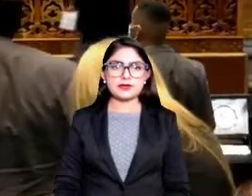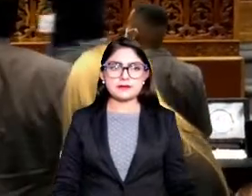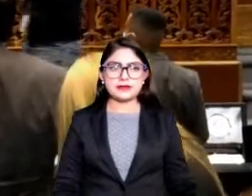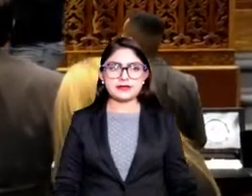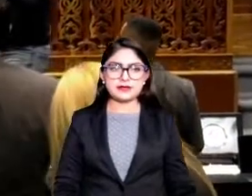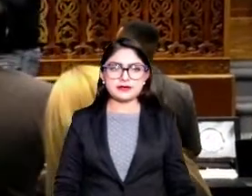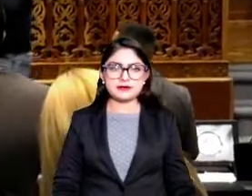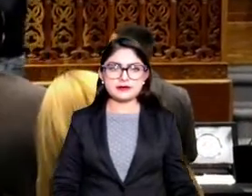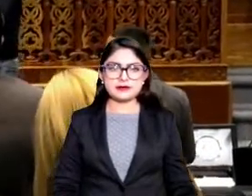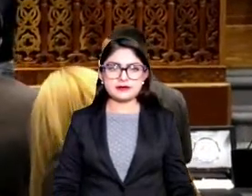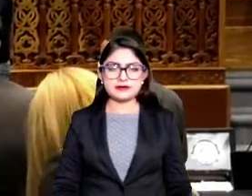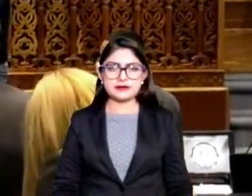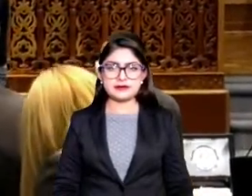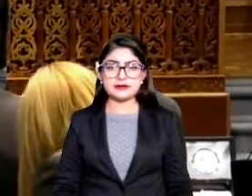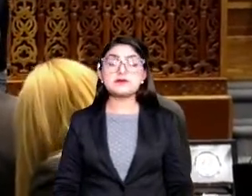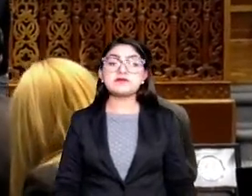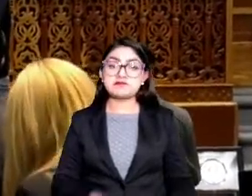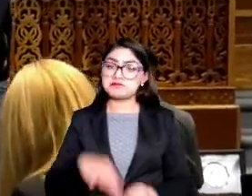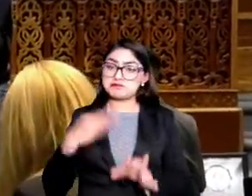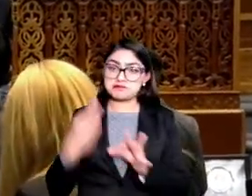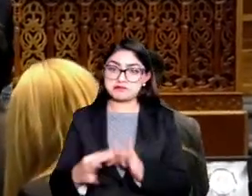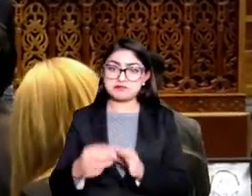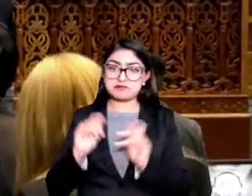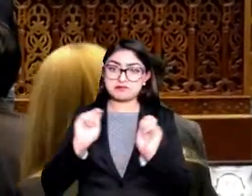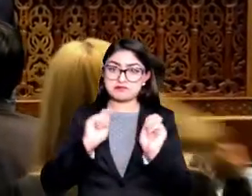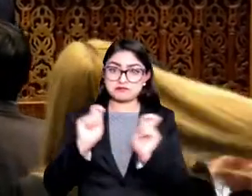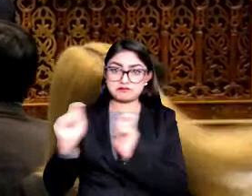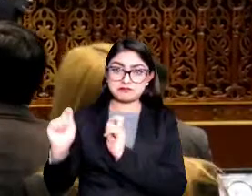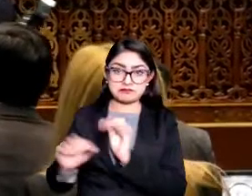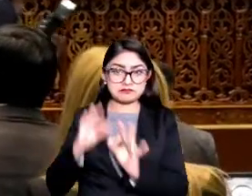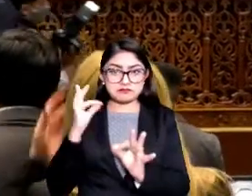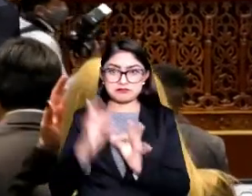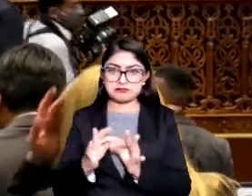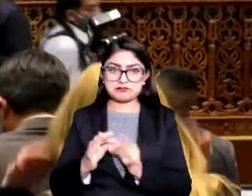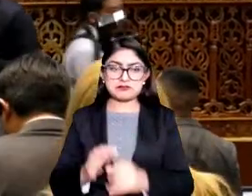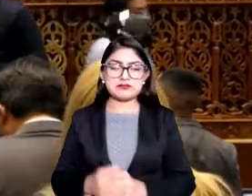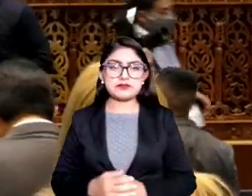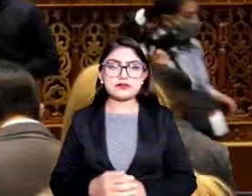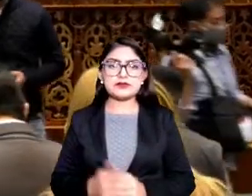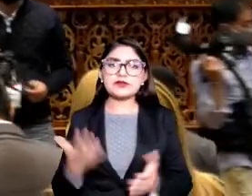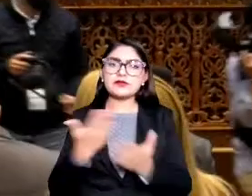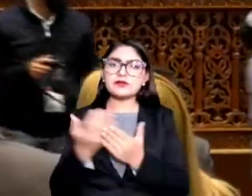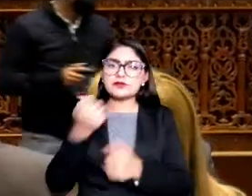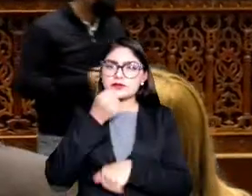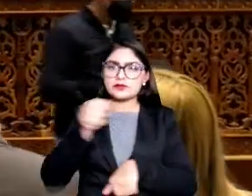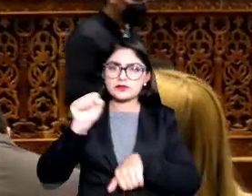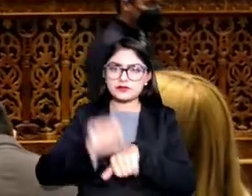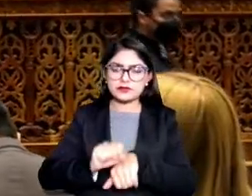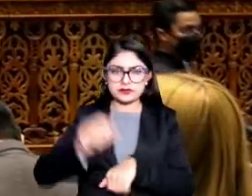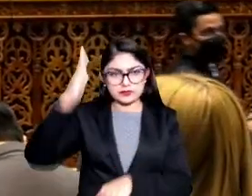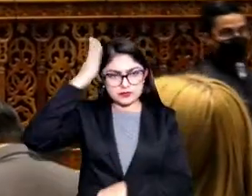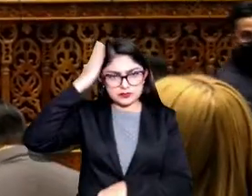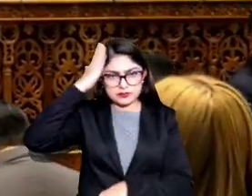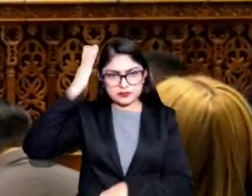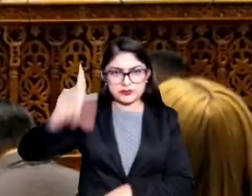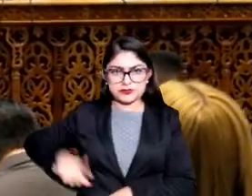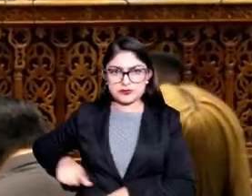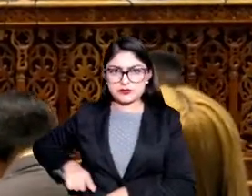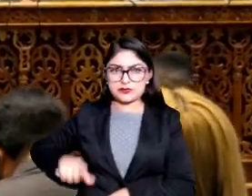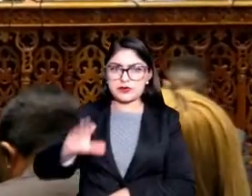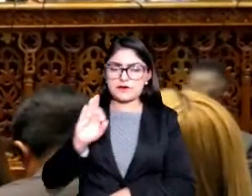Ha concluido el turno de oradores. Señor Secretario General de Gobierno, Luis Felipe Puente